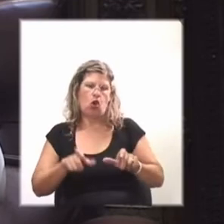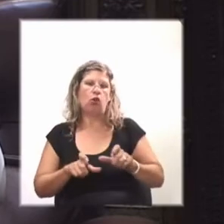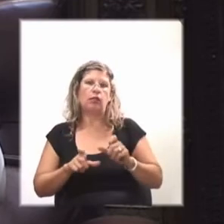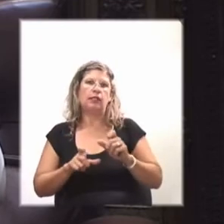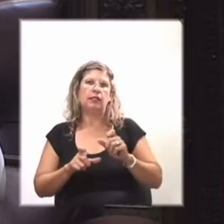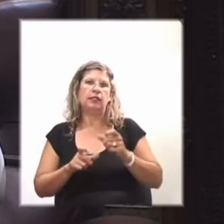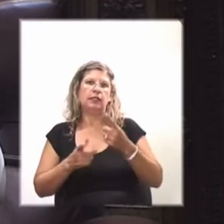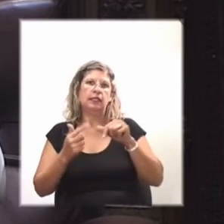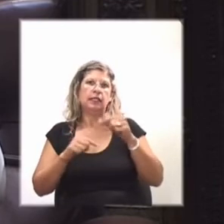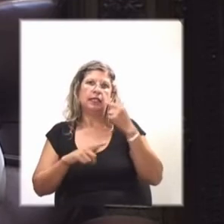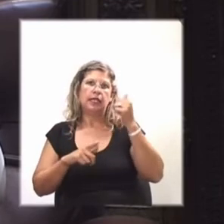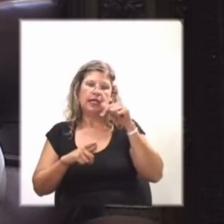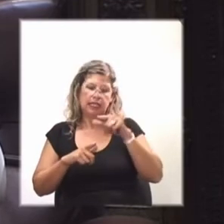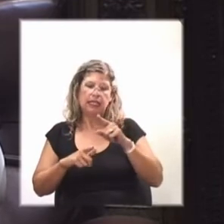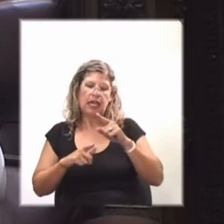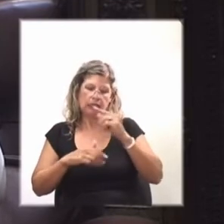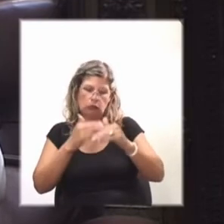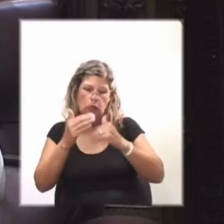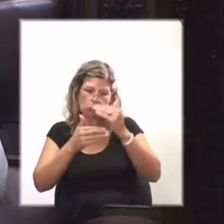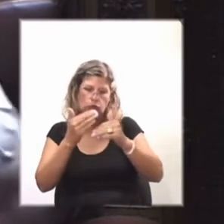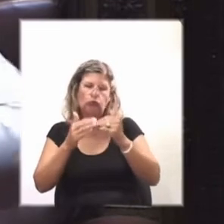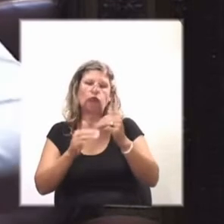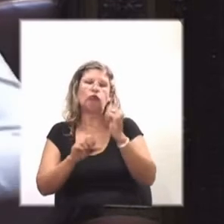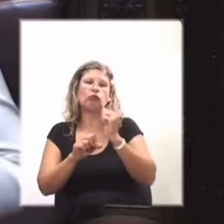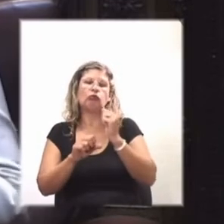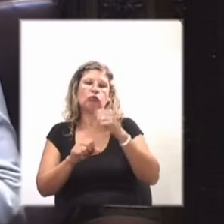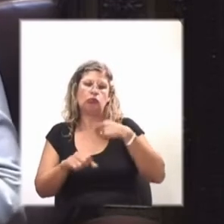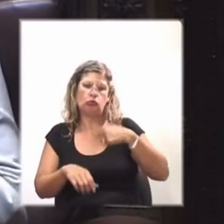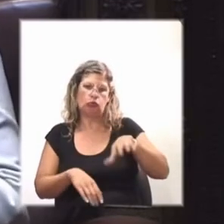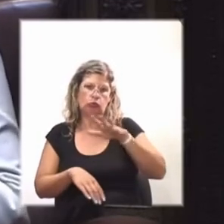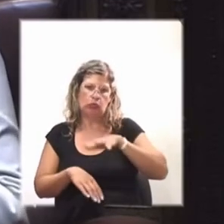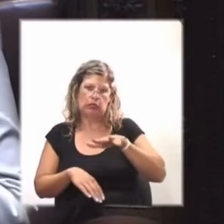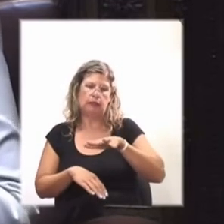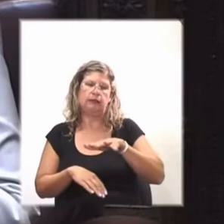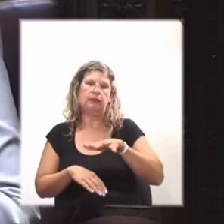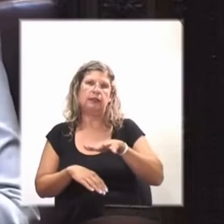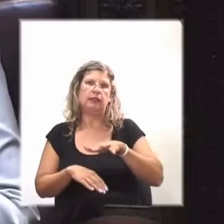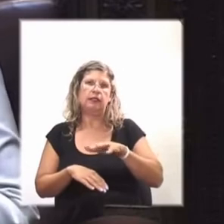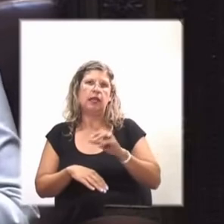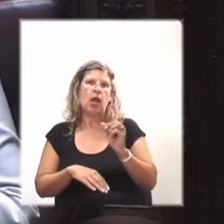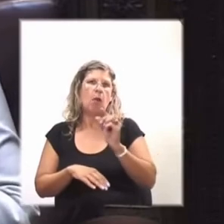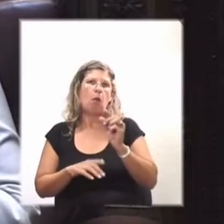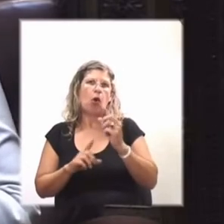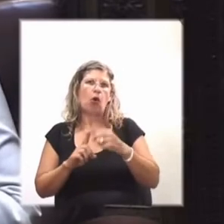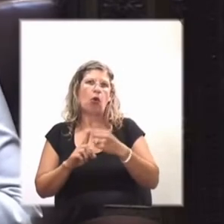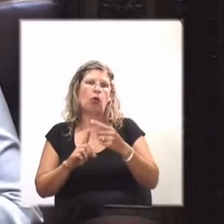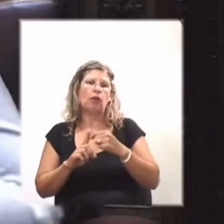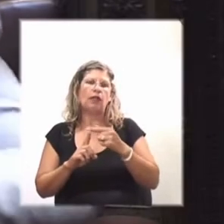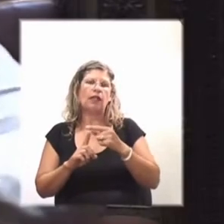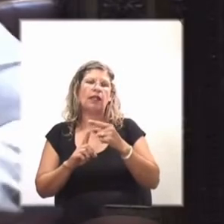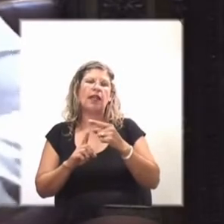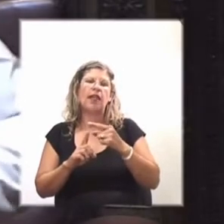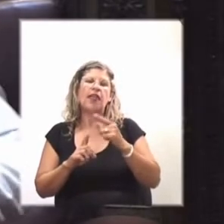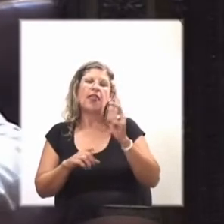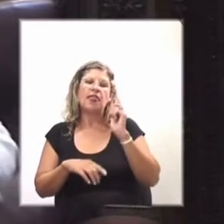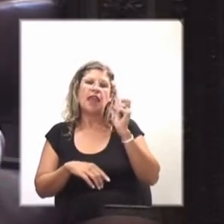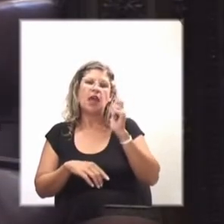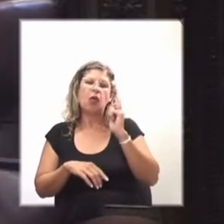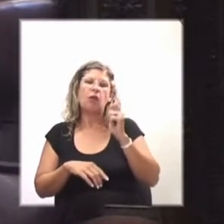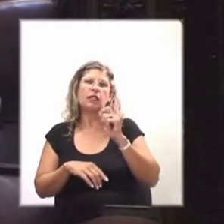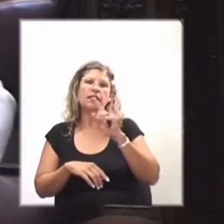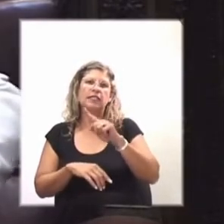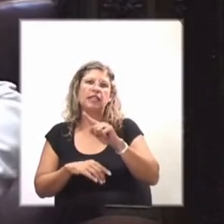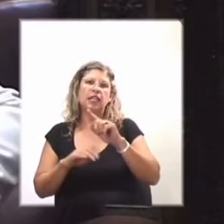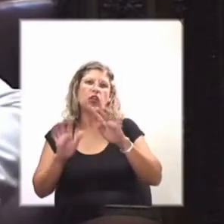intervienen en los procesos sociales. Y a pocos meses de cumplir 193 años de la jura de